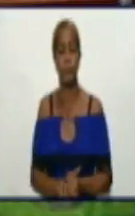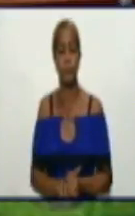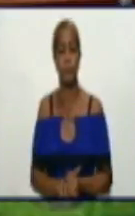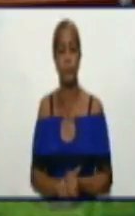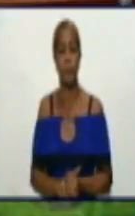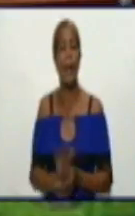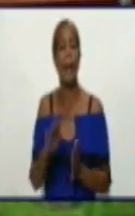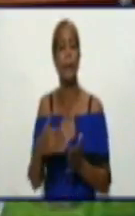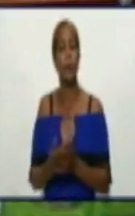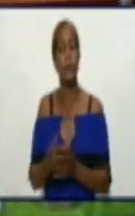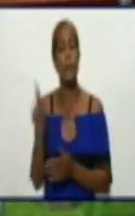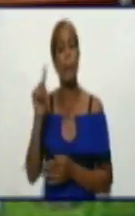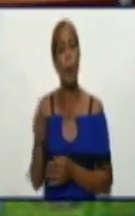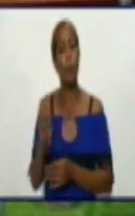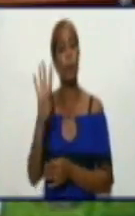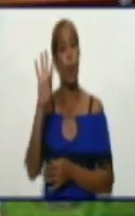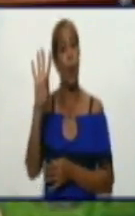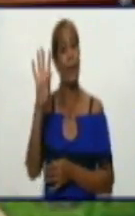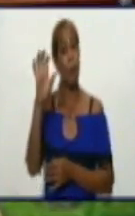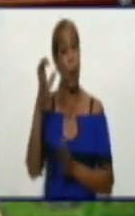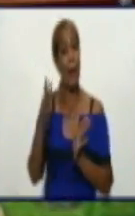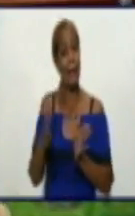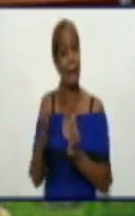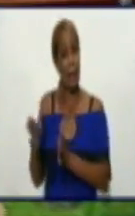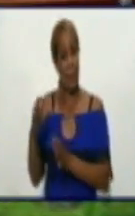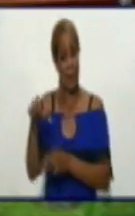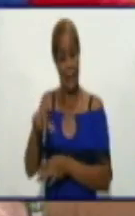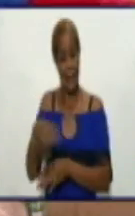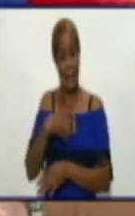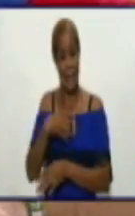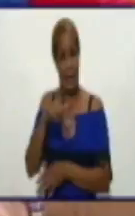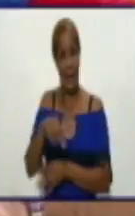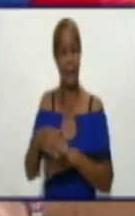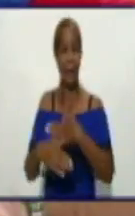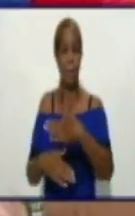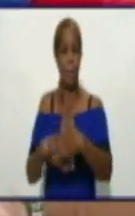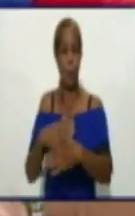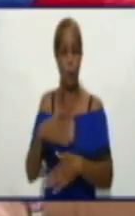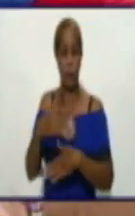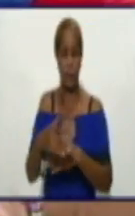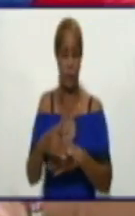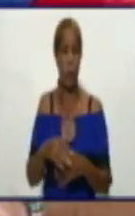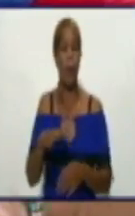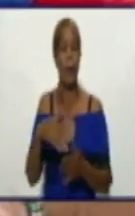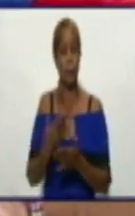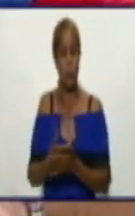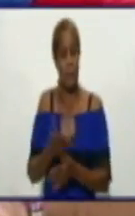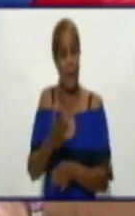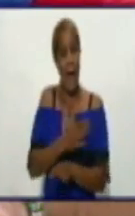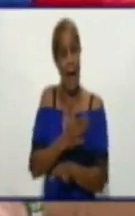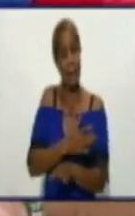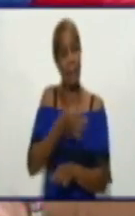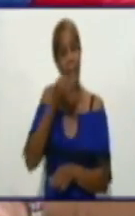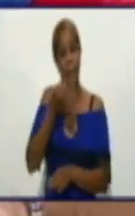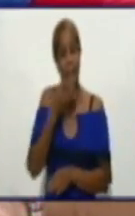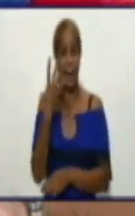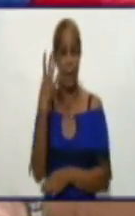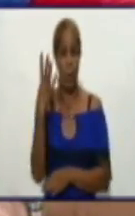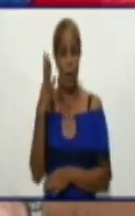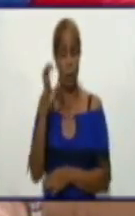cuatro etapas de este proceso de homologación, ¿en qué consiste? A ver, antes de pasar a explicar las cuatro etapas,